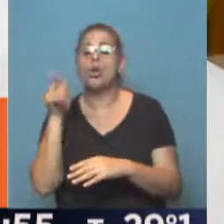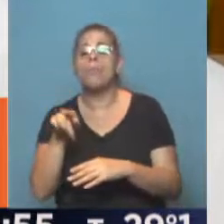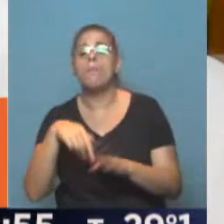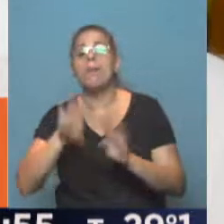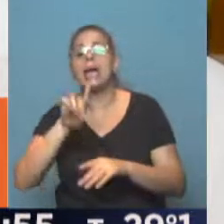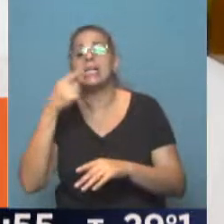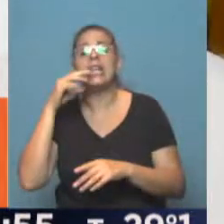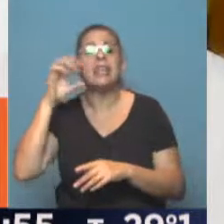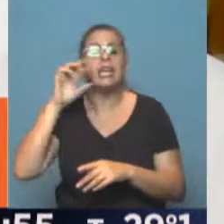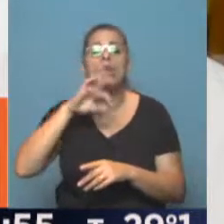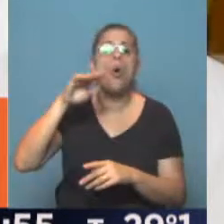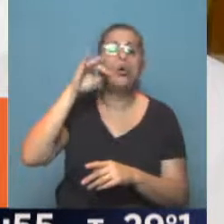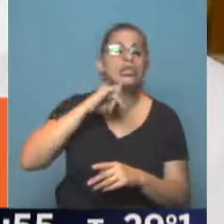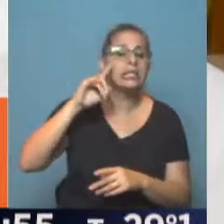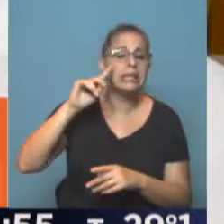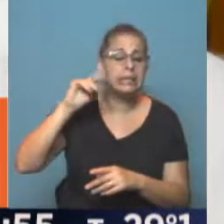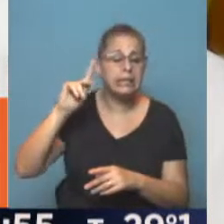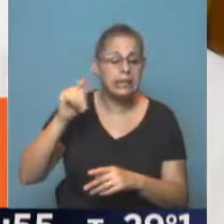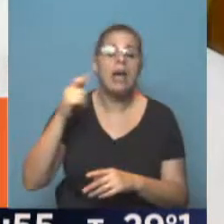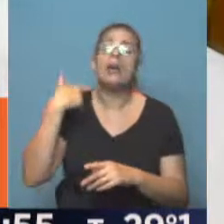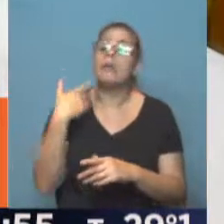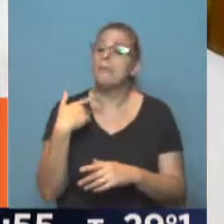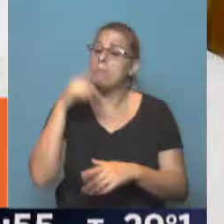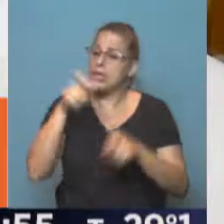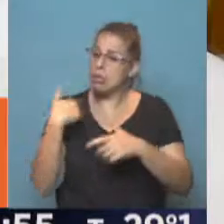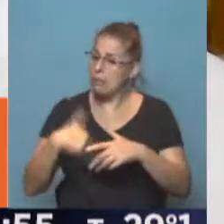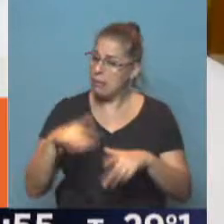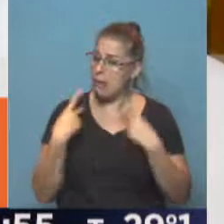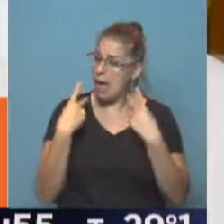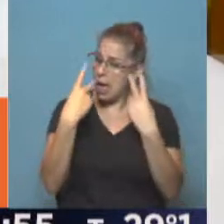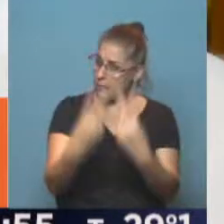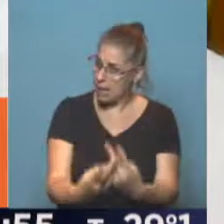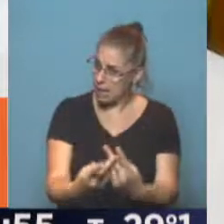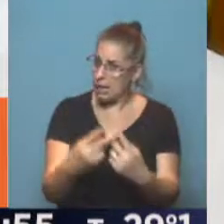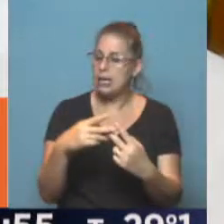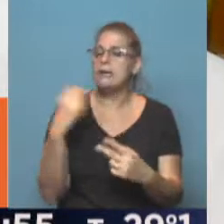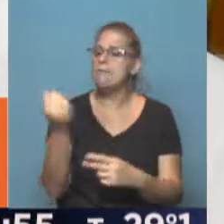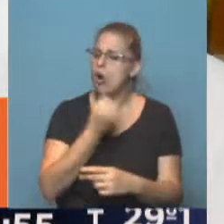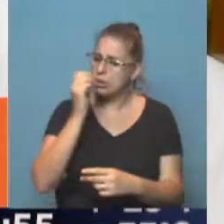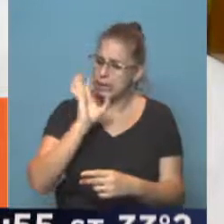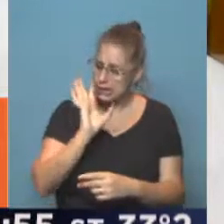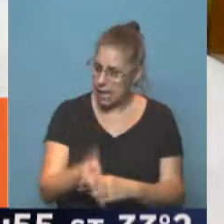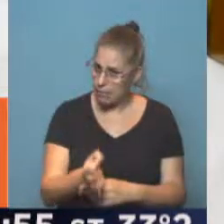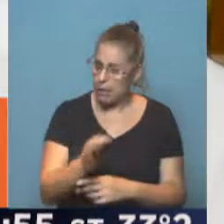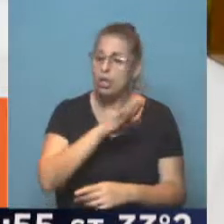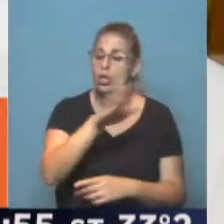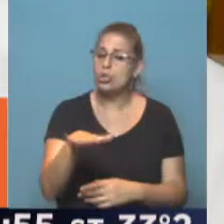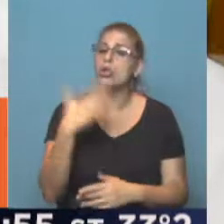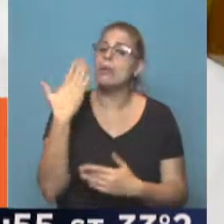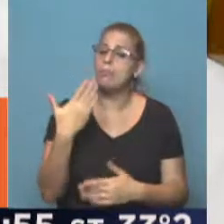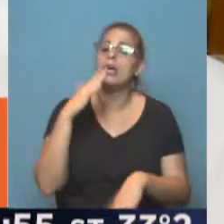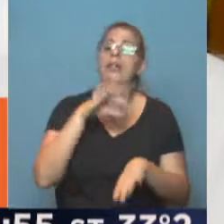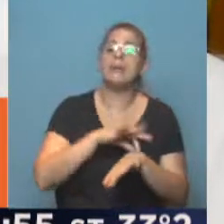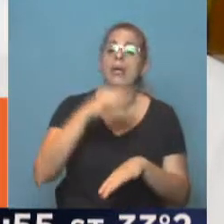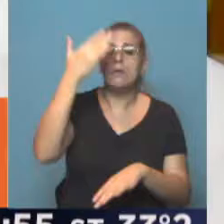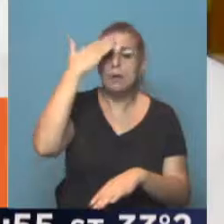cic así que a los que van a viajar y es bueno esto que lo sepan a través de este medio hacia zonas donde puede haber fibra